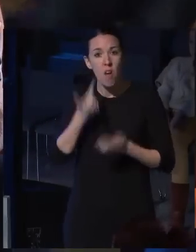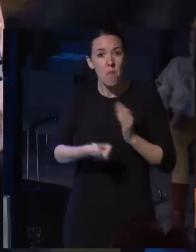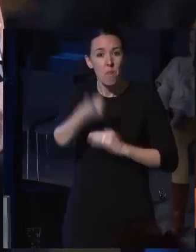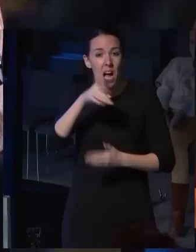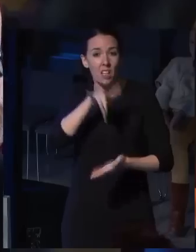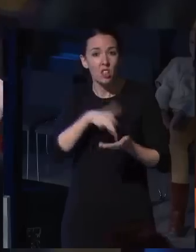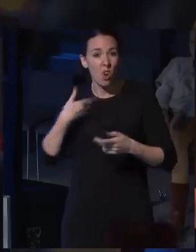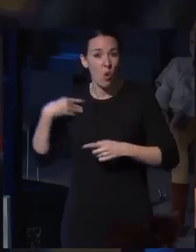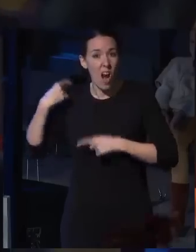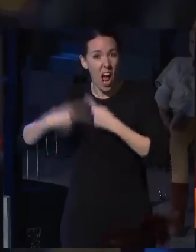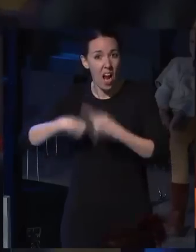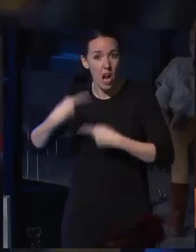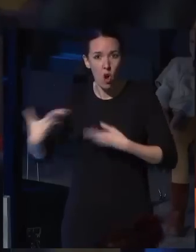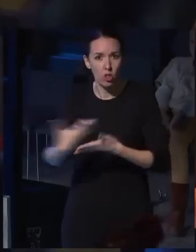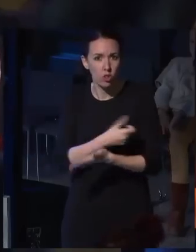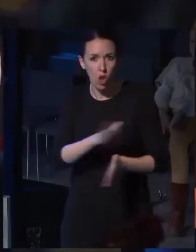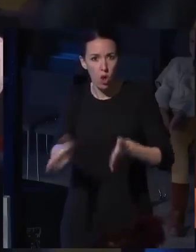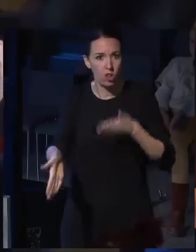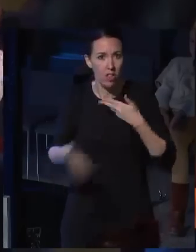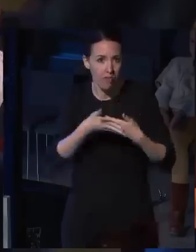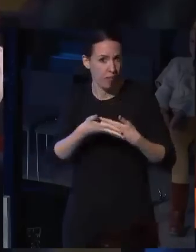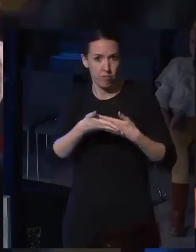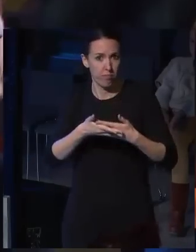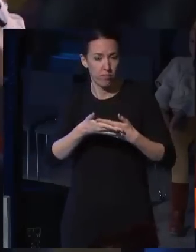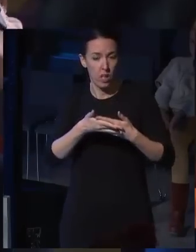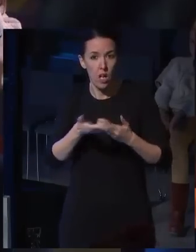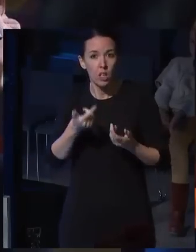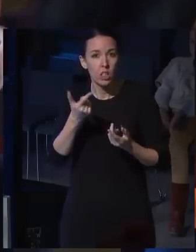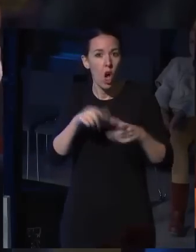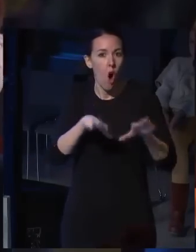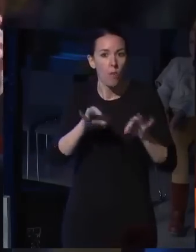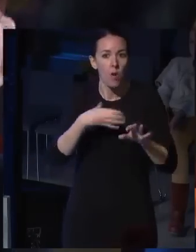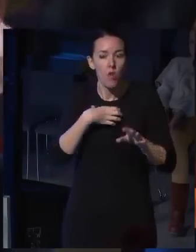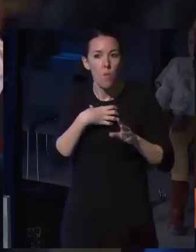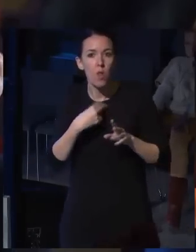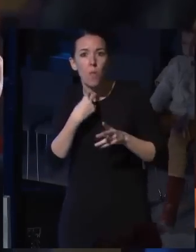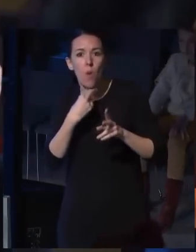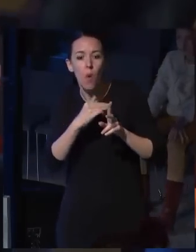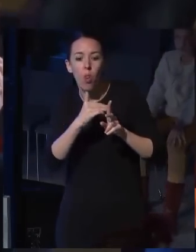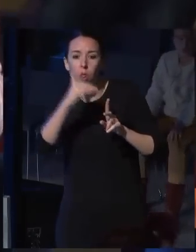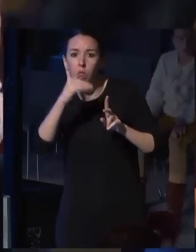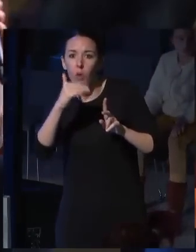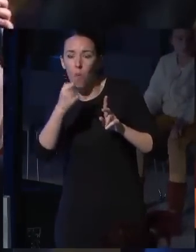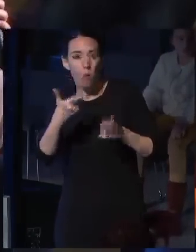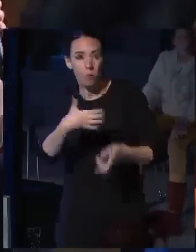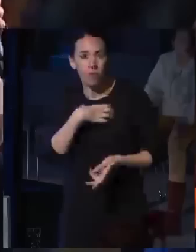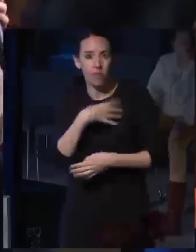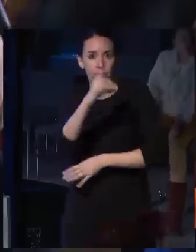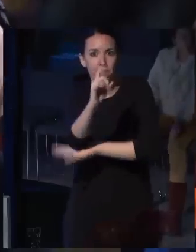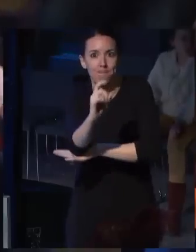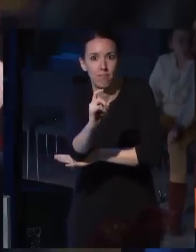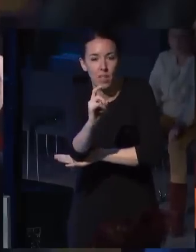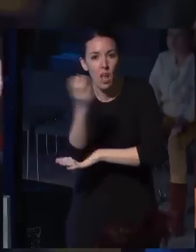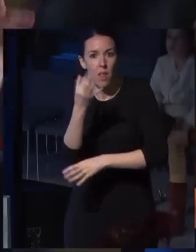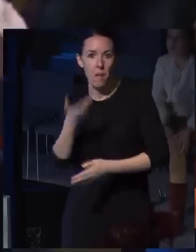como era en analógico todo se cerró sin opción a ay, súbeme un poco ahora la voz en esta línea, claro, ya no era posible,